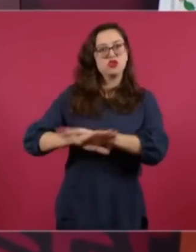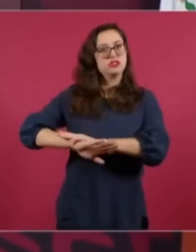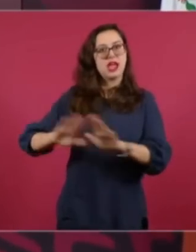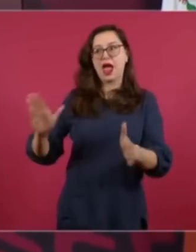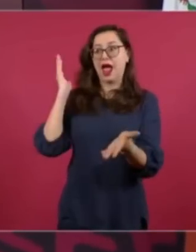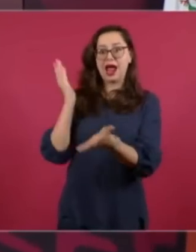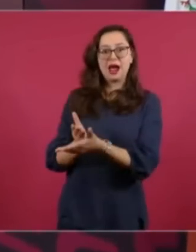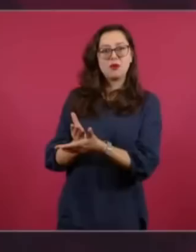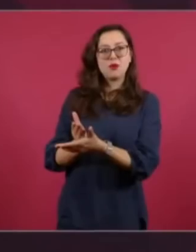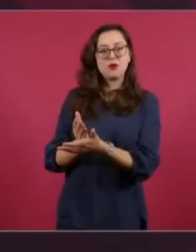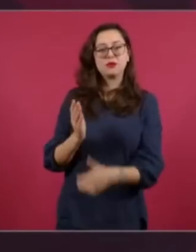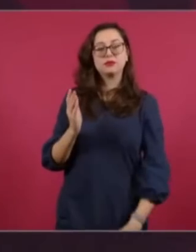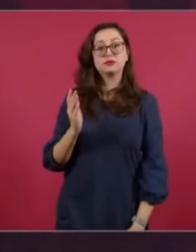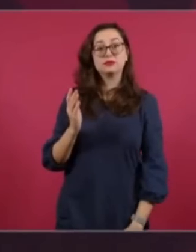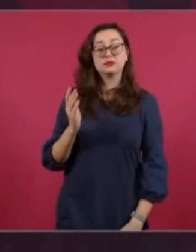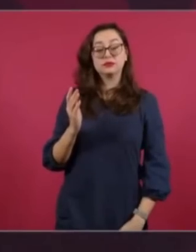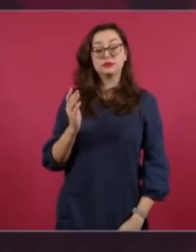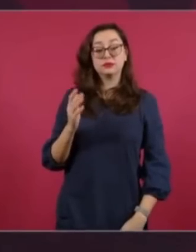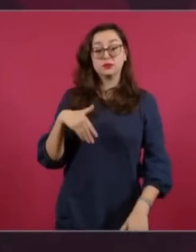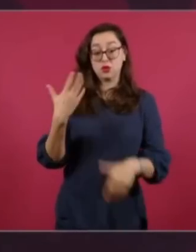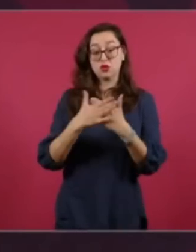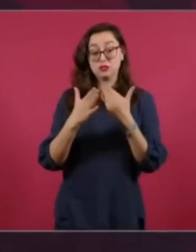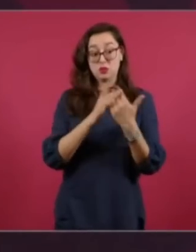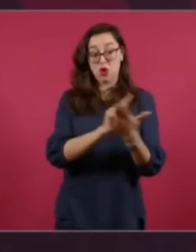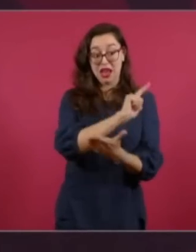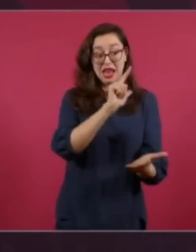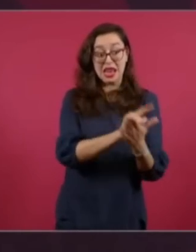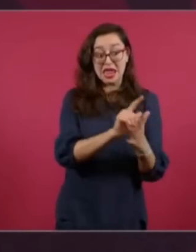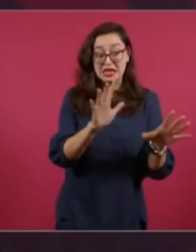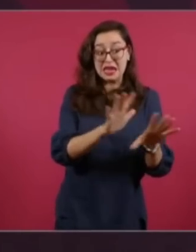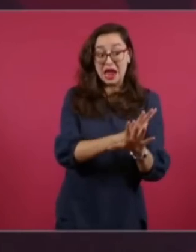Si esa reforma se aprueba,